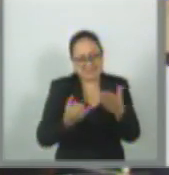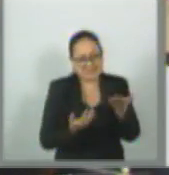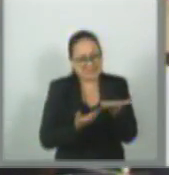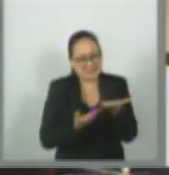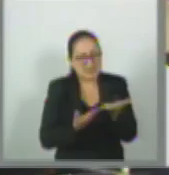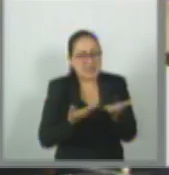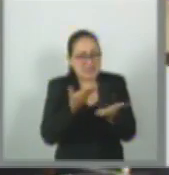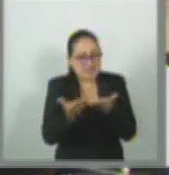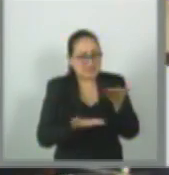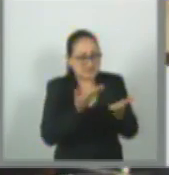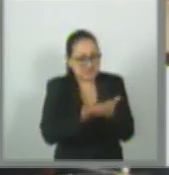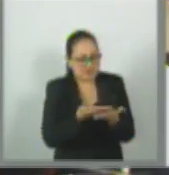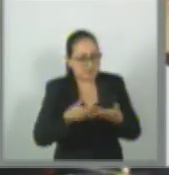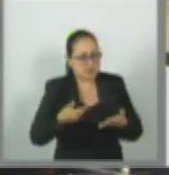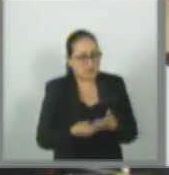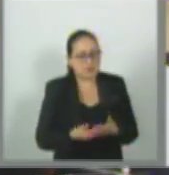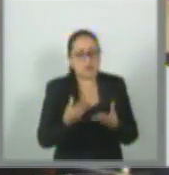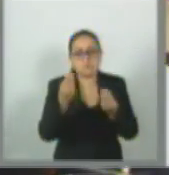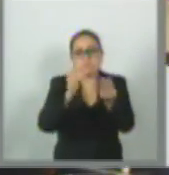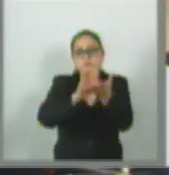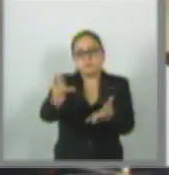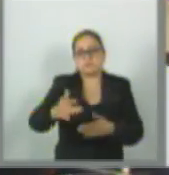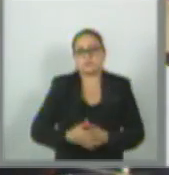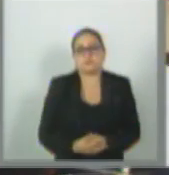en comentó muchísimas gracias